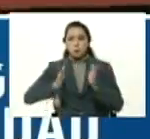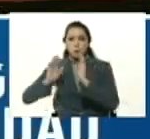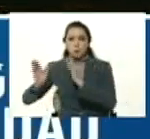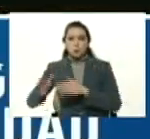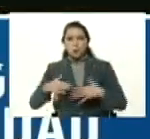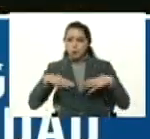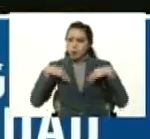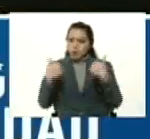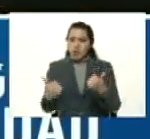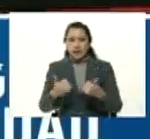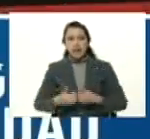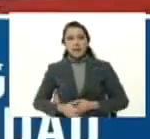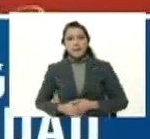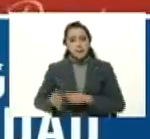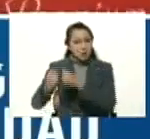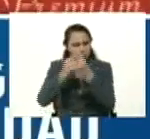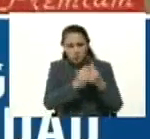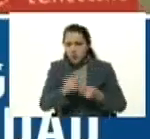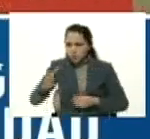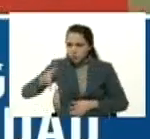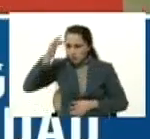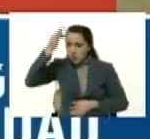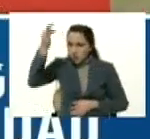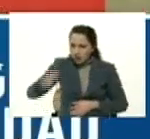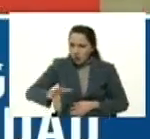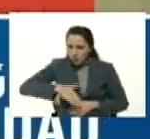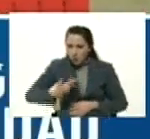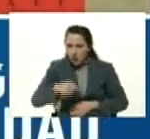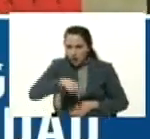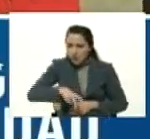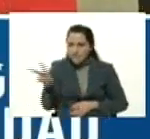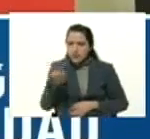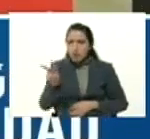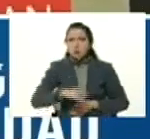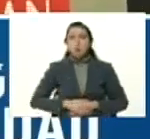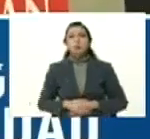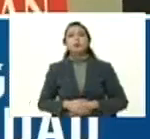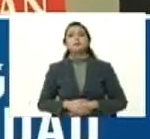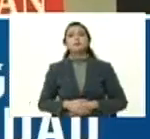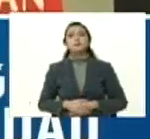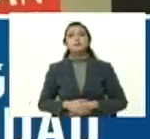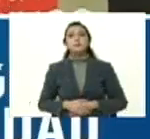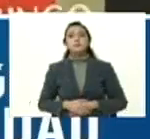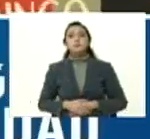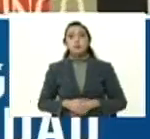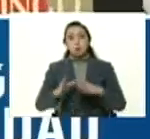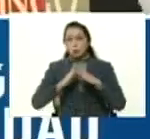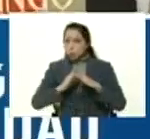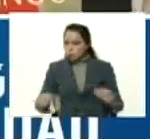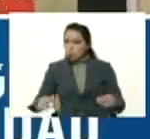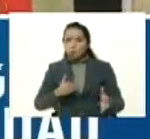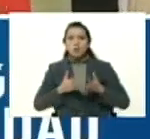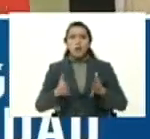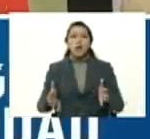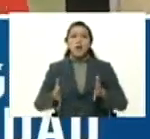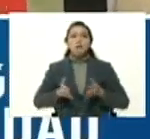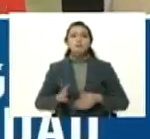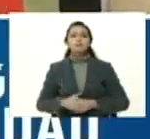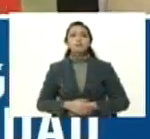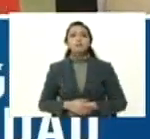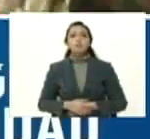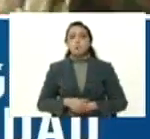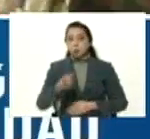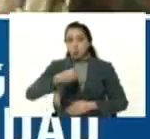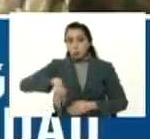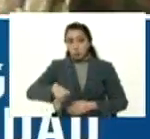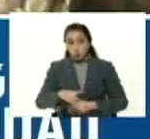¿verdad? ¿Tú crees, Ricardo? Sí, sí, correcto, por supuesto. Es posible en la economía sana. Claro, y cuenta con todos nosotros. Donde todos ganemos y ustedes estén como